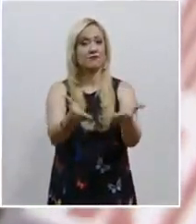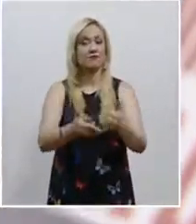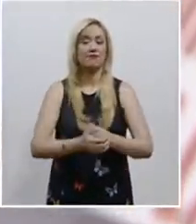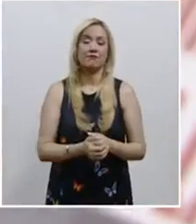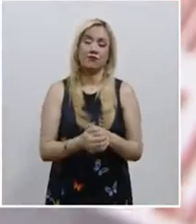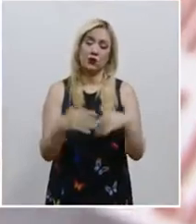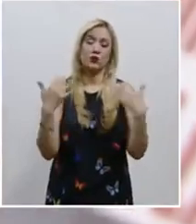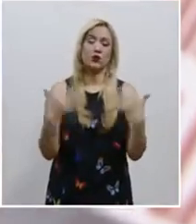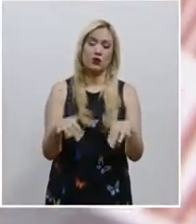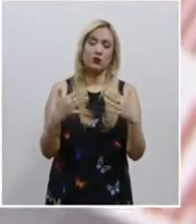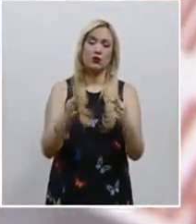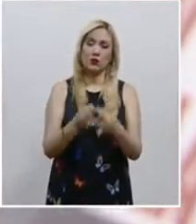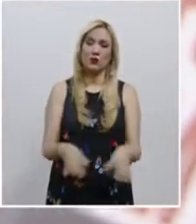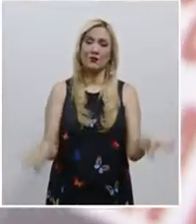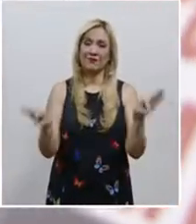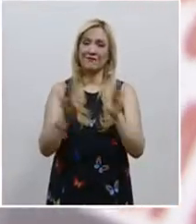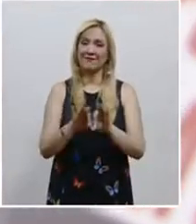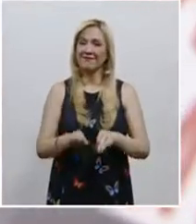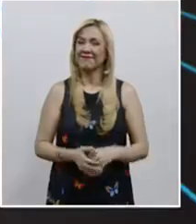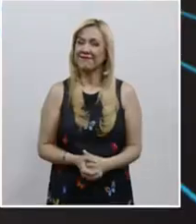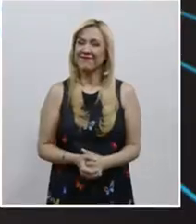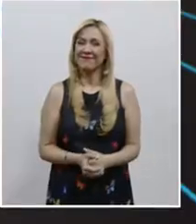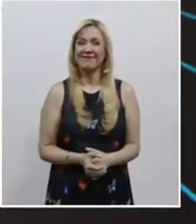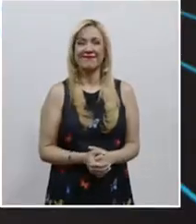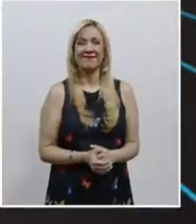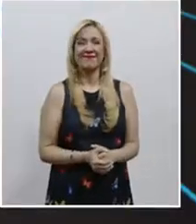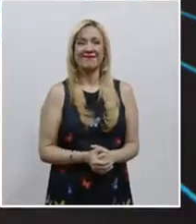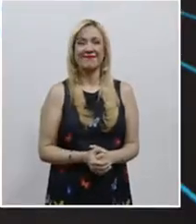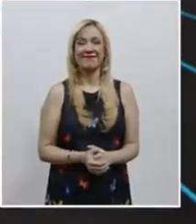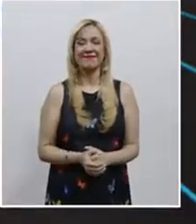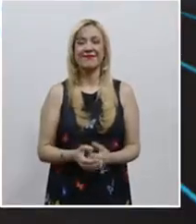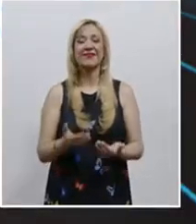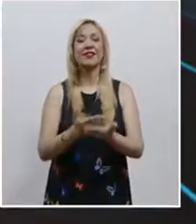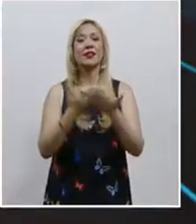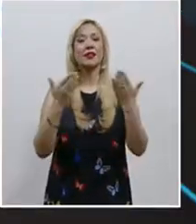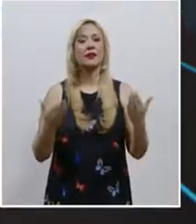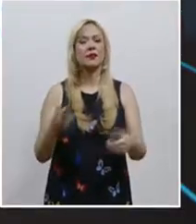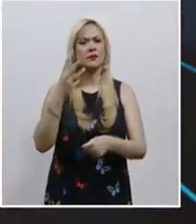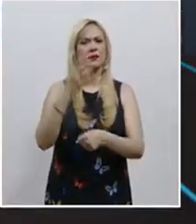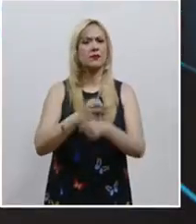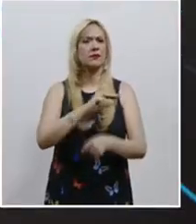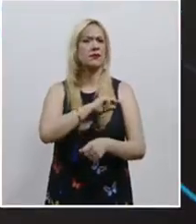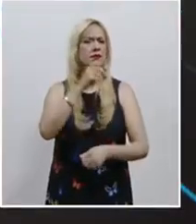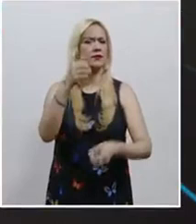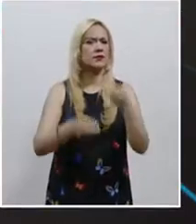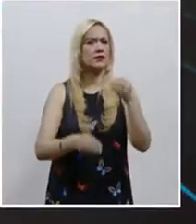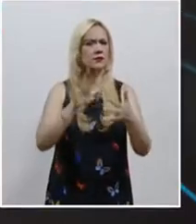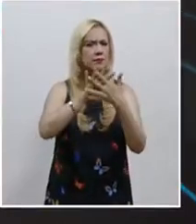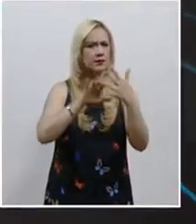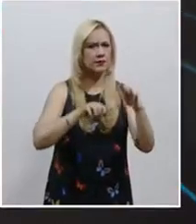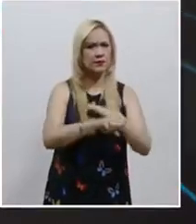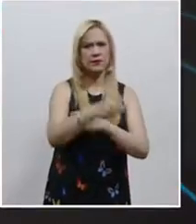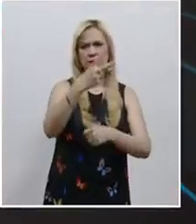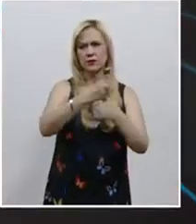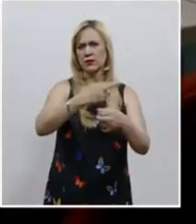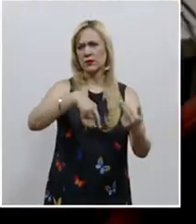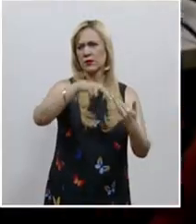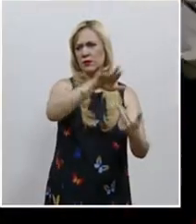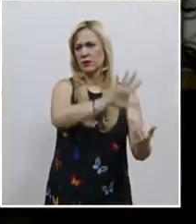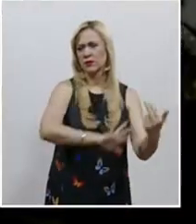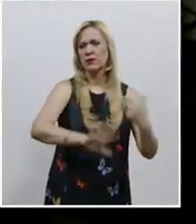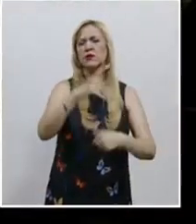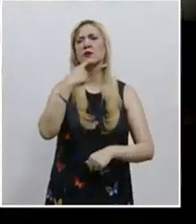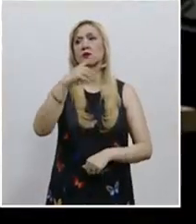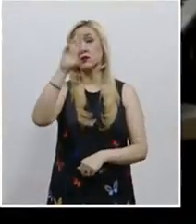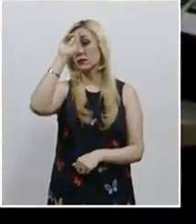Informativo. Óscar González. Y el tercer tribunal colegiado en materia penal del segundo circuito determinó